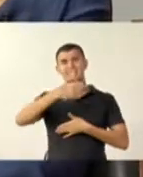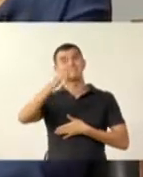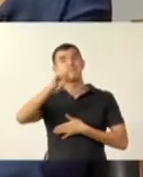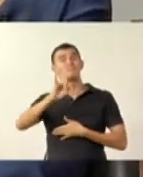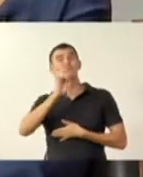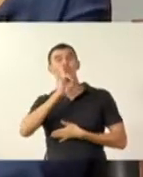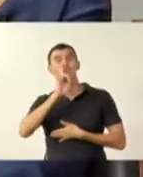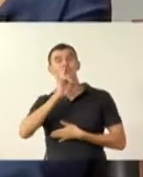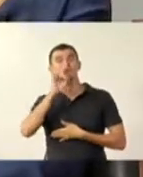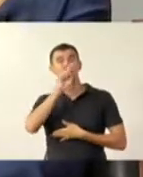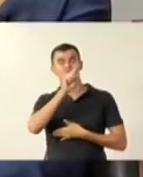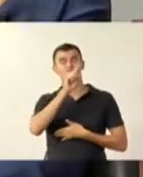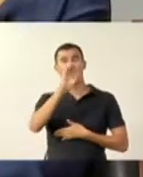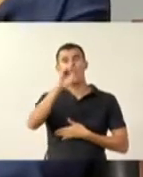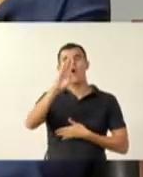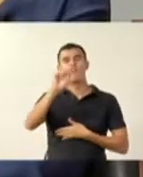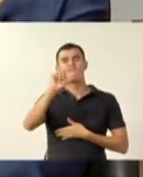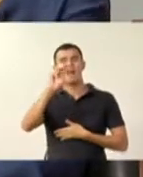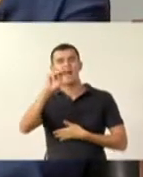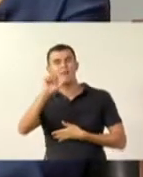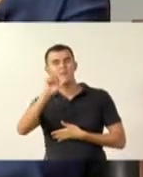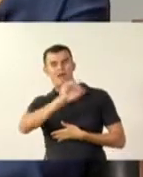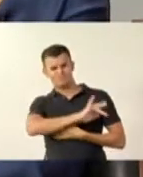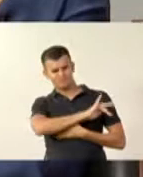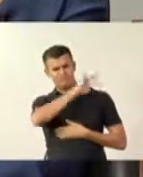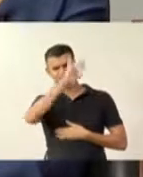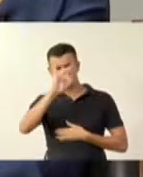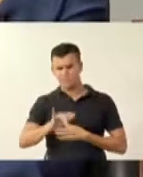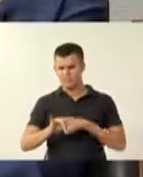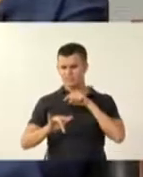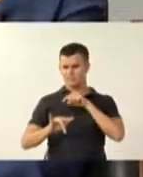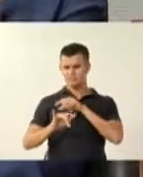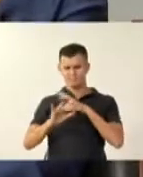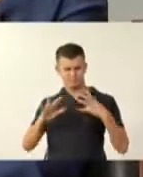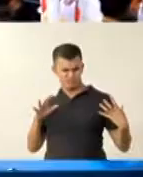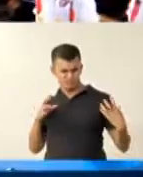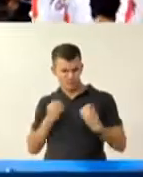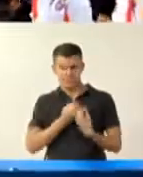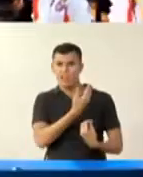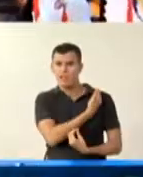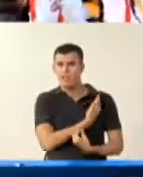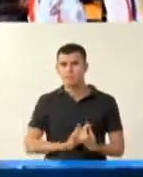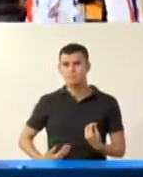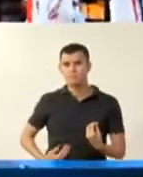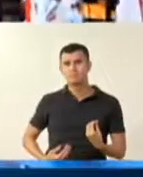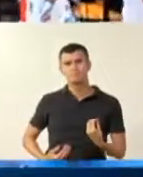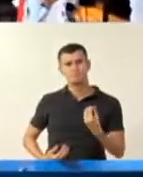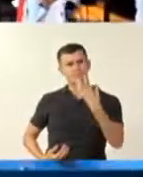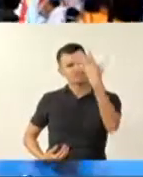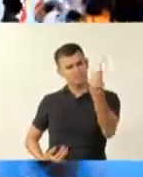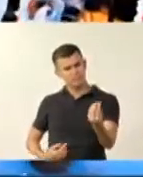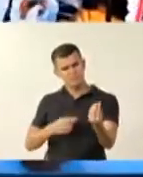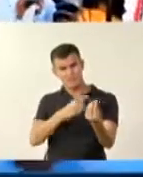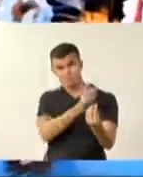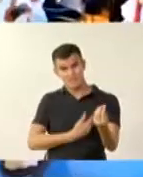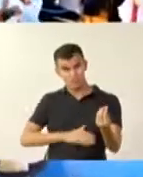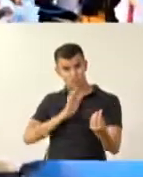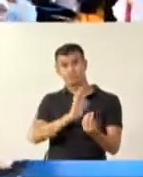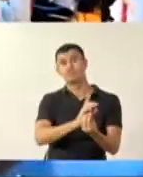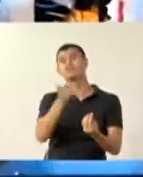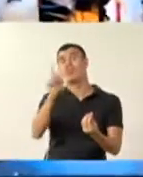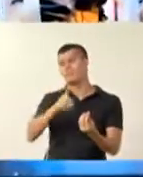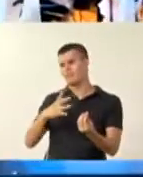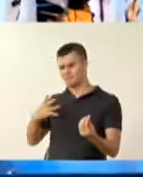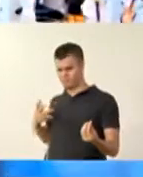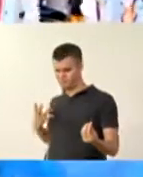presidente Obama de Estados Unidos en ese momento, allí también hubo una fuerte representación de artistas caleños que se presentaron